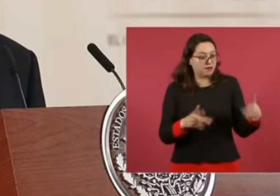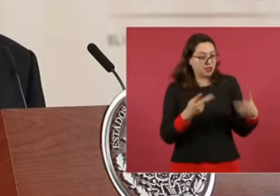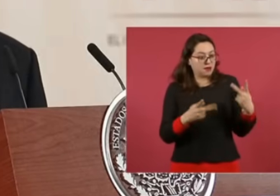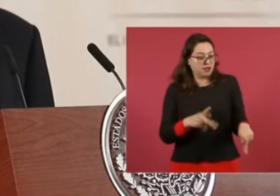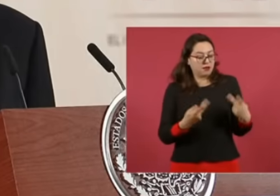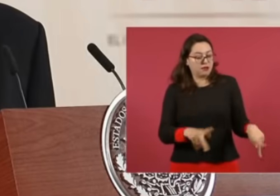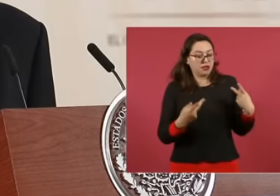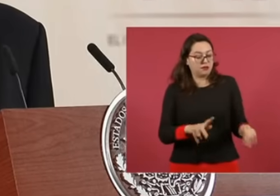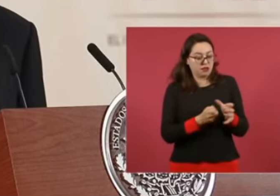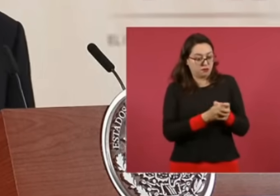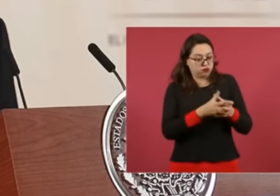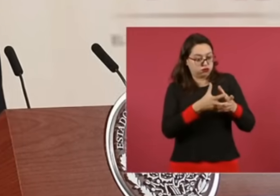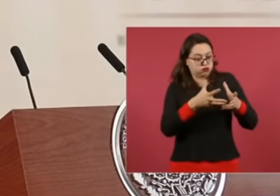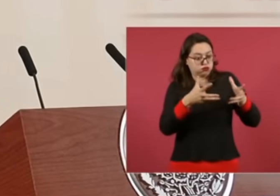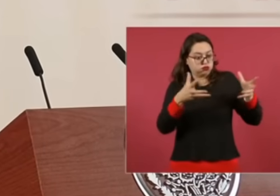que ahora